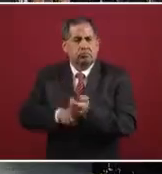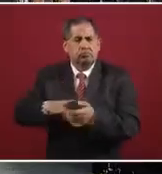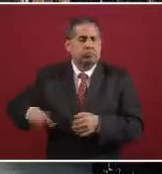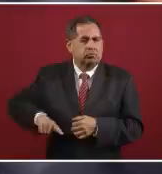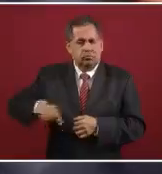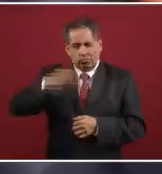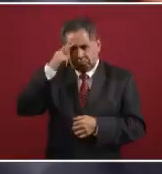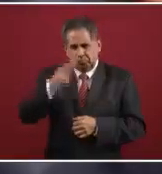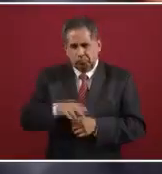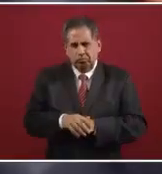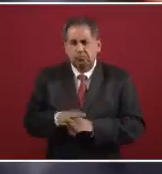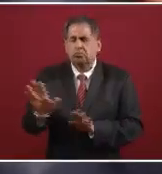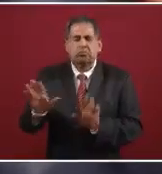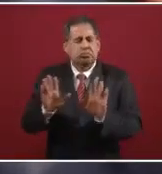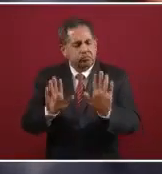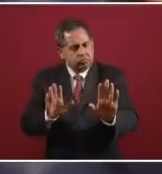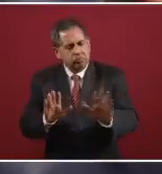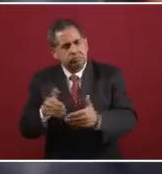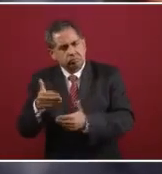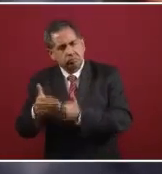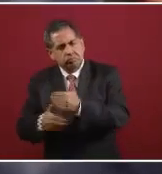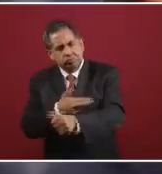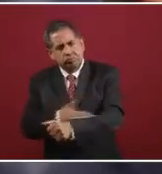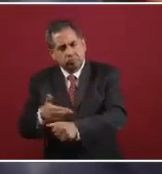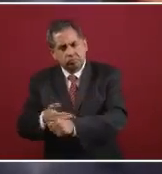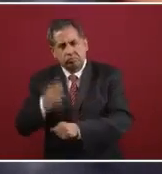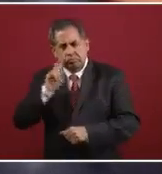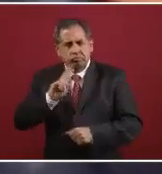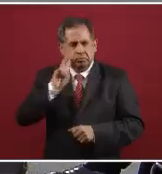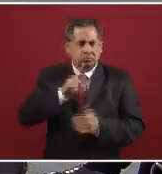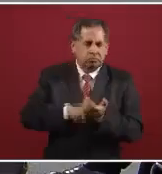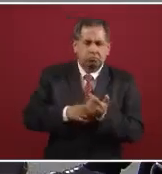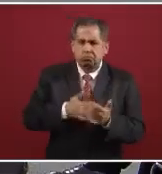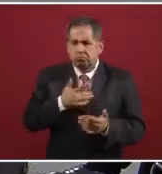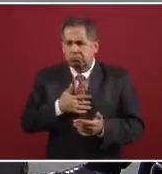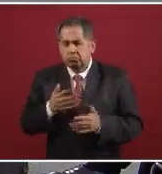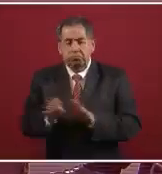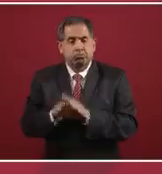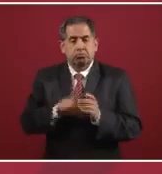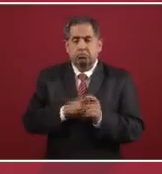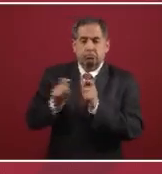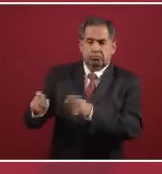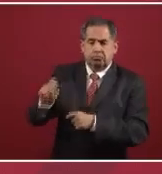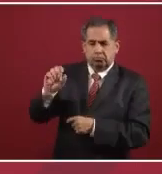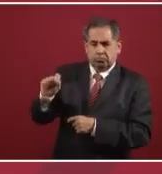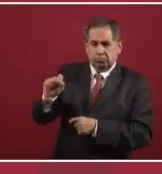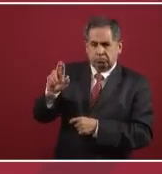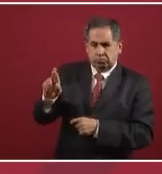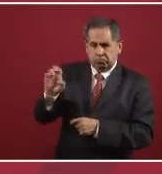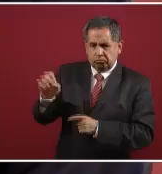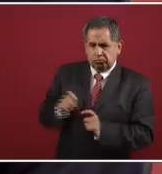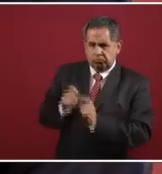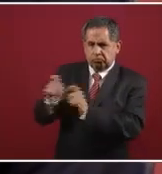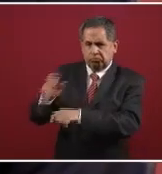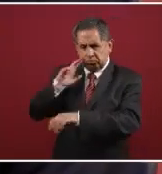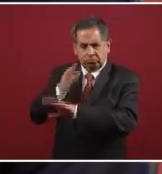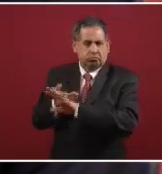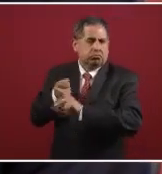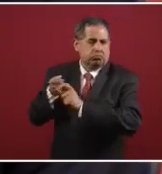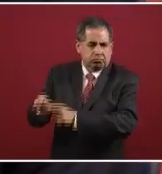que estamos ahorita? Es un proceso, o sea, se está valorando, esto corresponde a la Secretaría de Relaciones